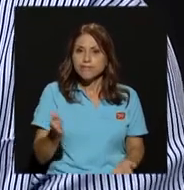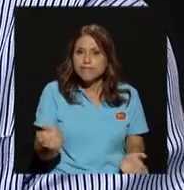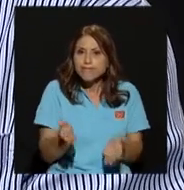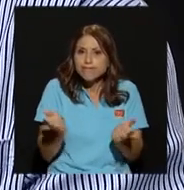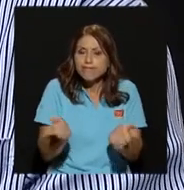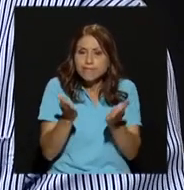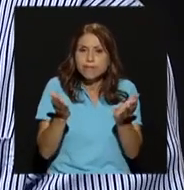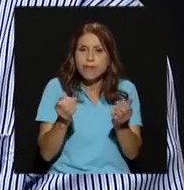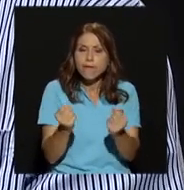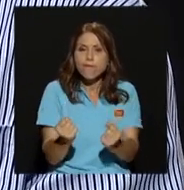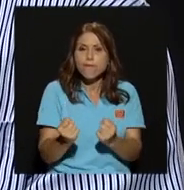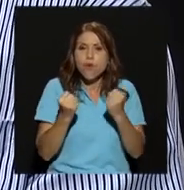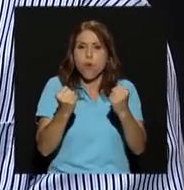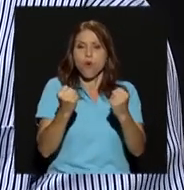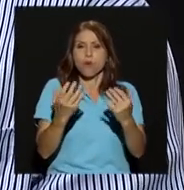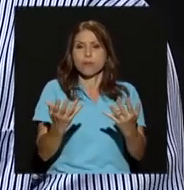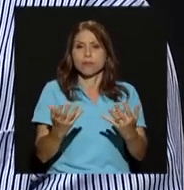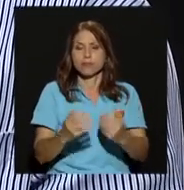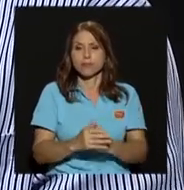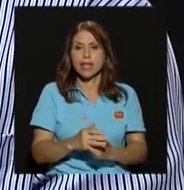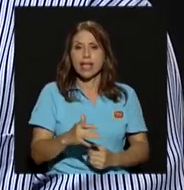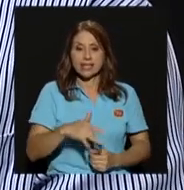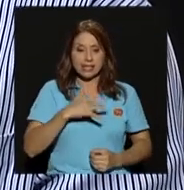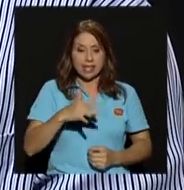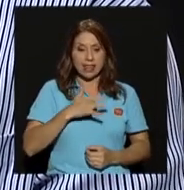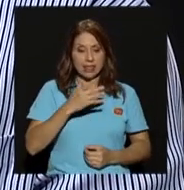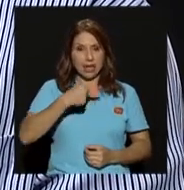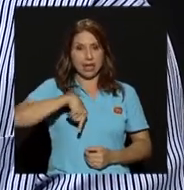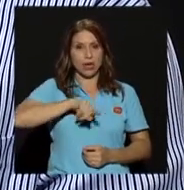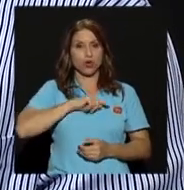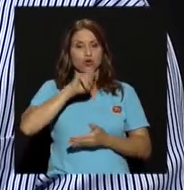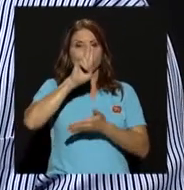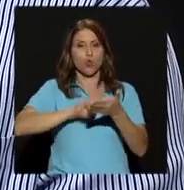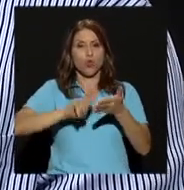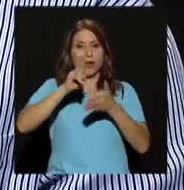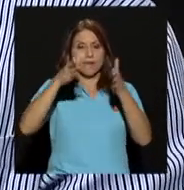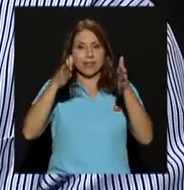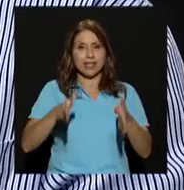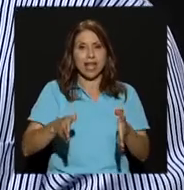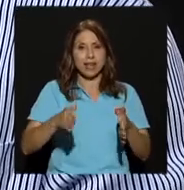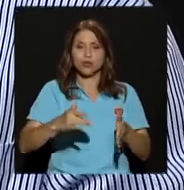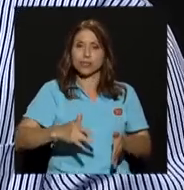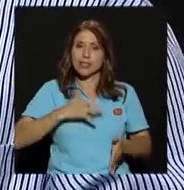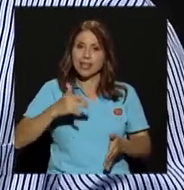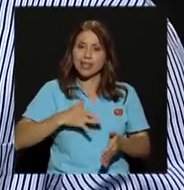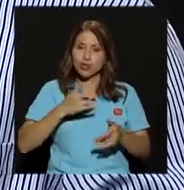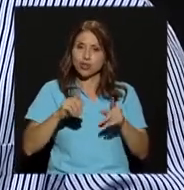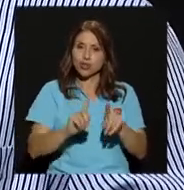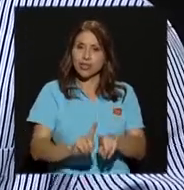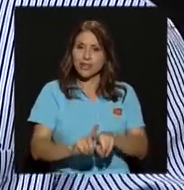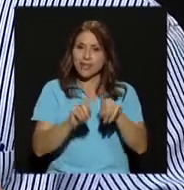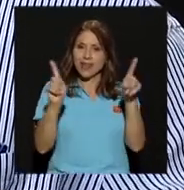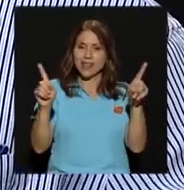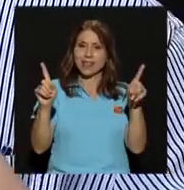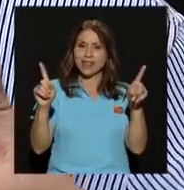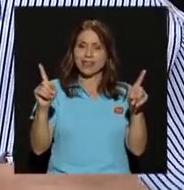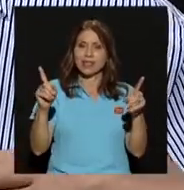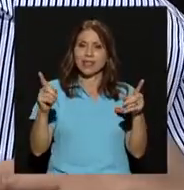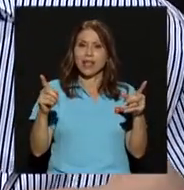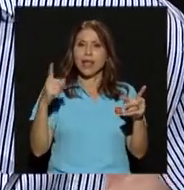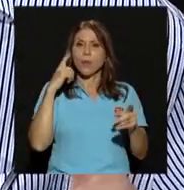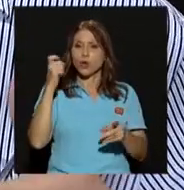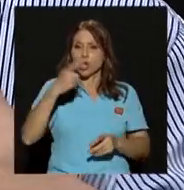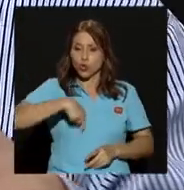necesario fortalecer, sentirnos universitarios, sentirnos diferentes en el hecho de que vamos